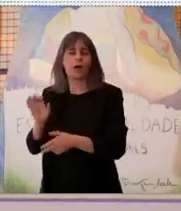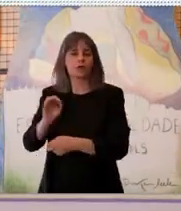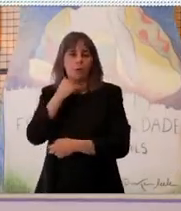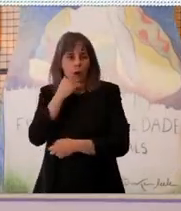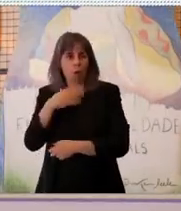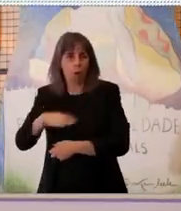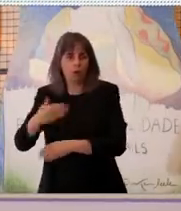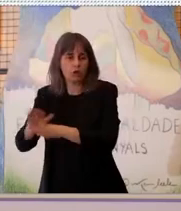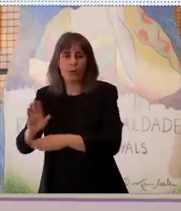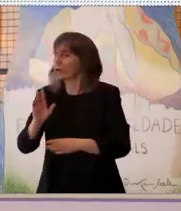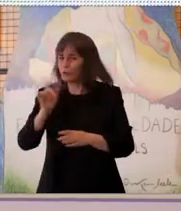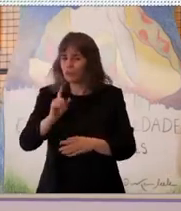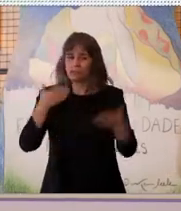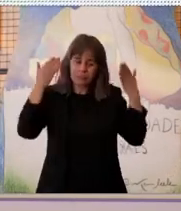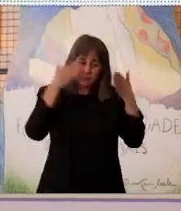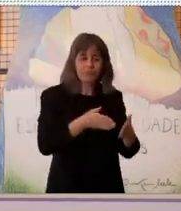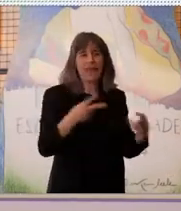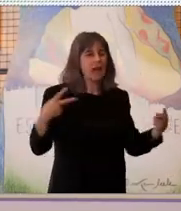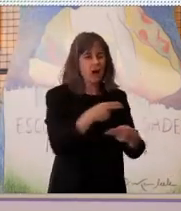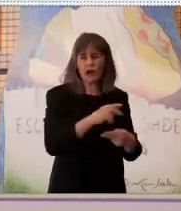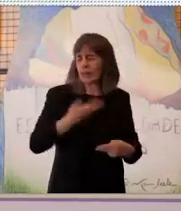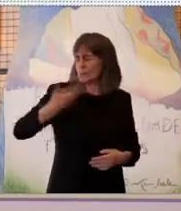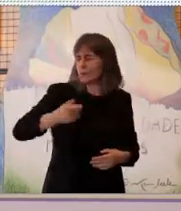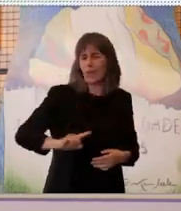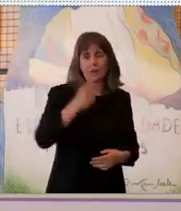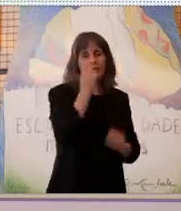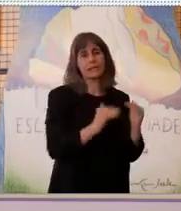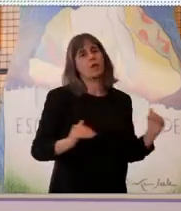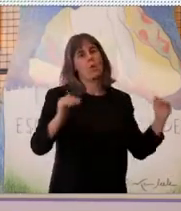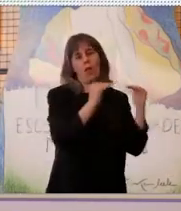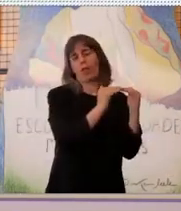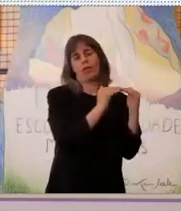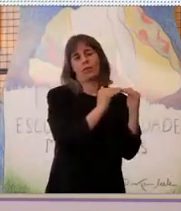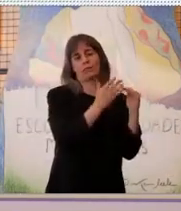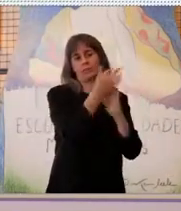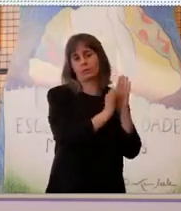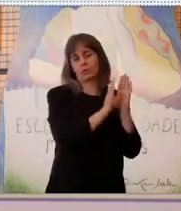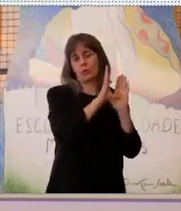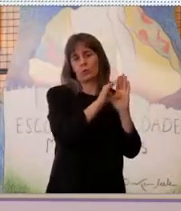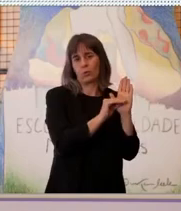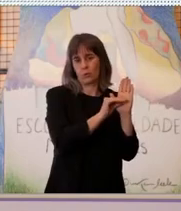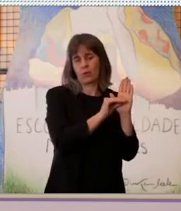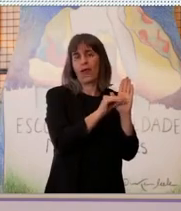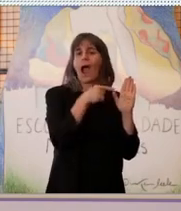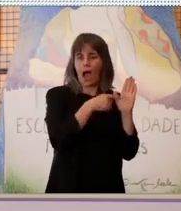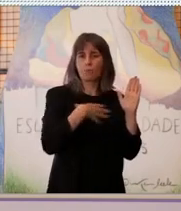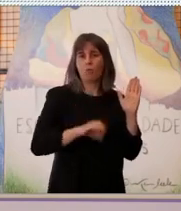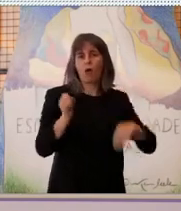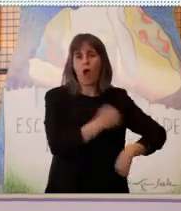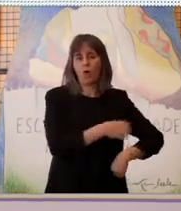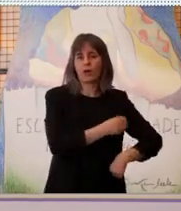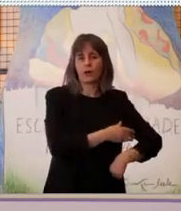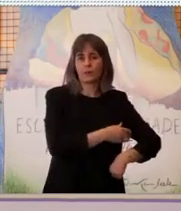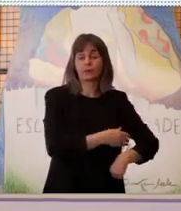sobrar o sea igualdad fue lo primero que se que se transa eh o sea fin esto sobra ya aquí se puede ahorrar y eso puede pasarnos